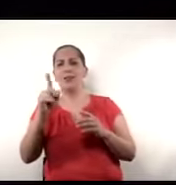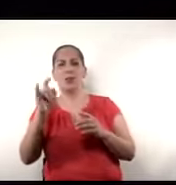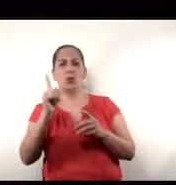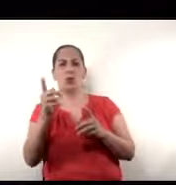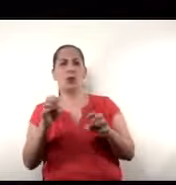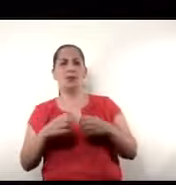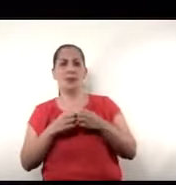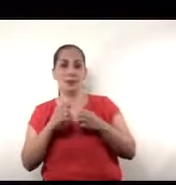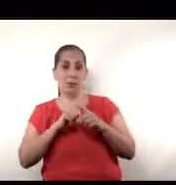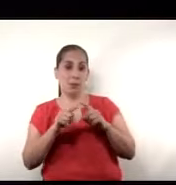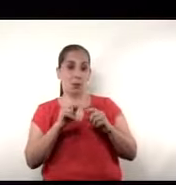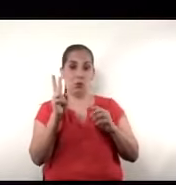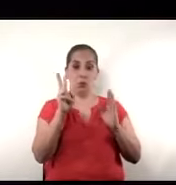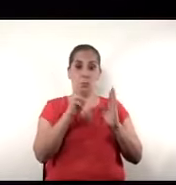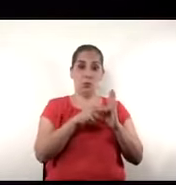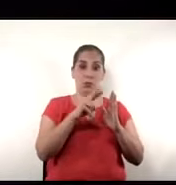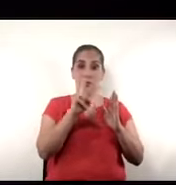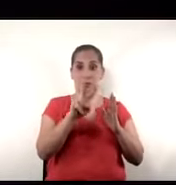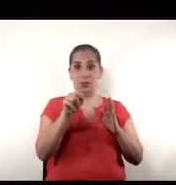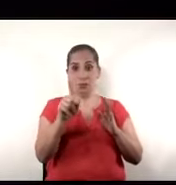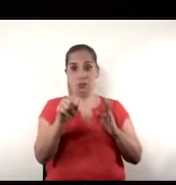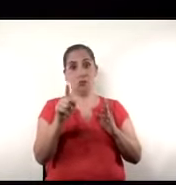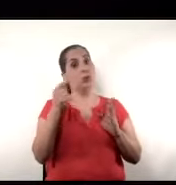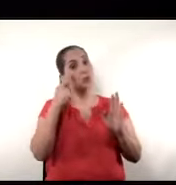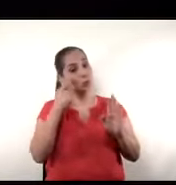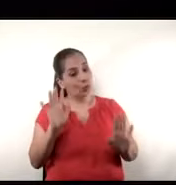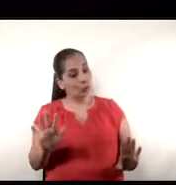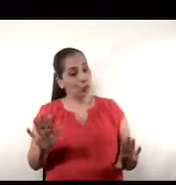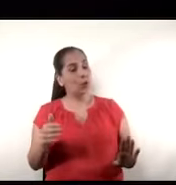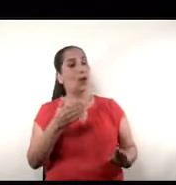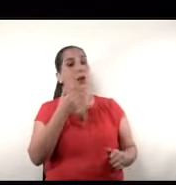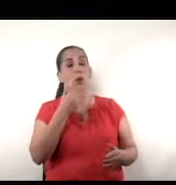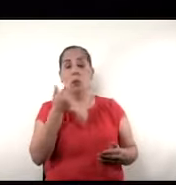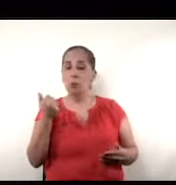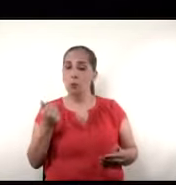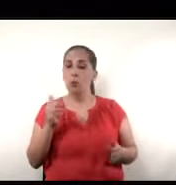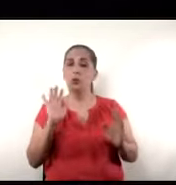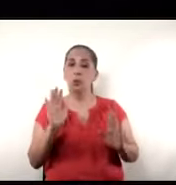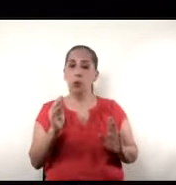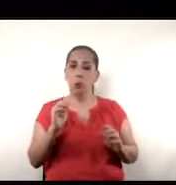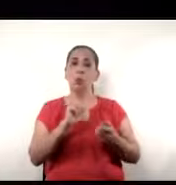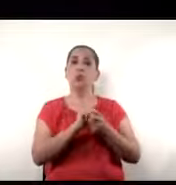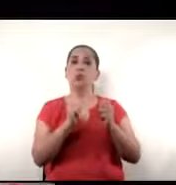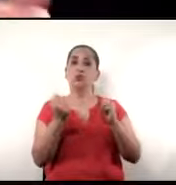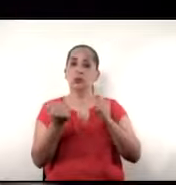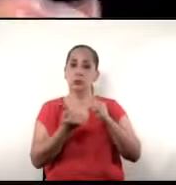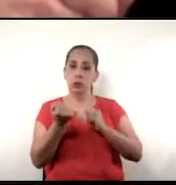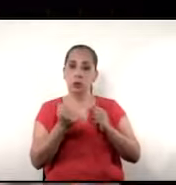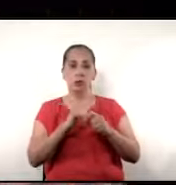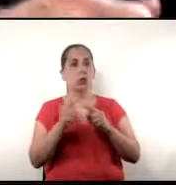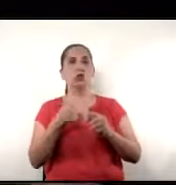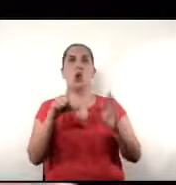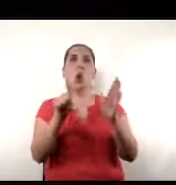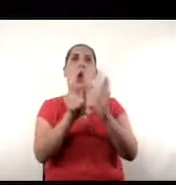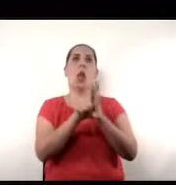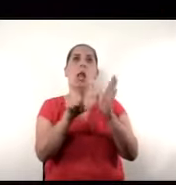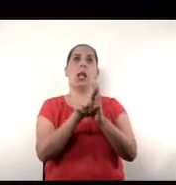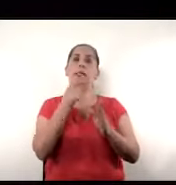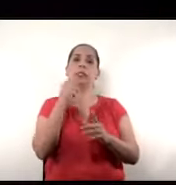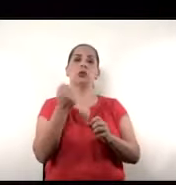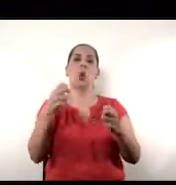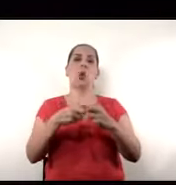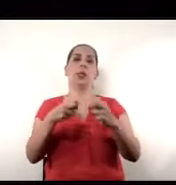para el 2021 nos hubiera ido bastante mejor con vehículos híbridos que con una ley que solo incentiva los